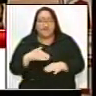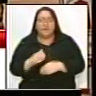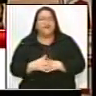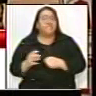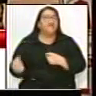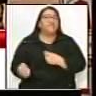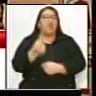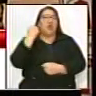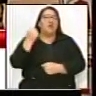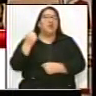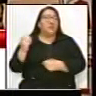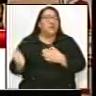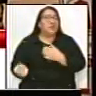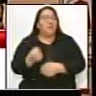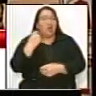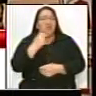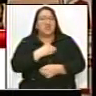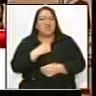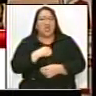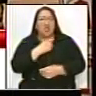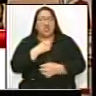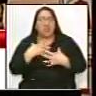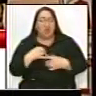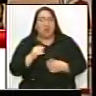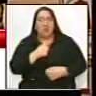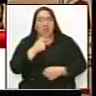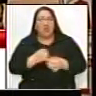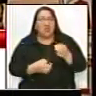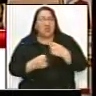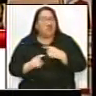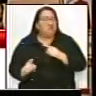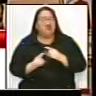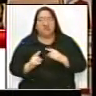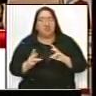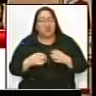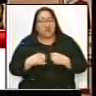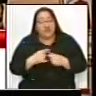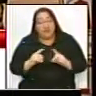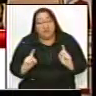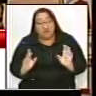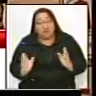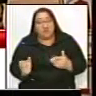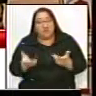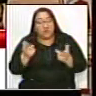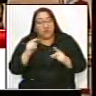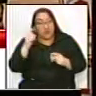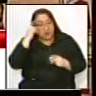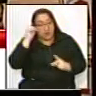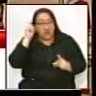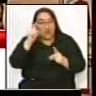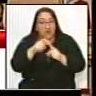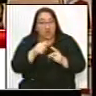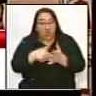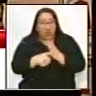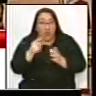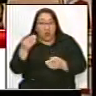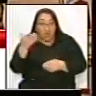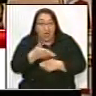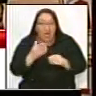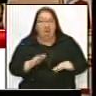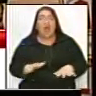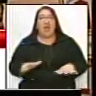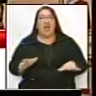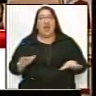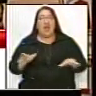el Ministerio de Salud, en el Poder Judicial. Pero al saber y al llegar un documento de usted,